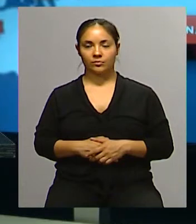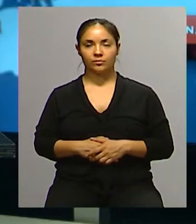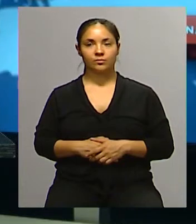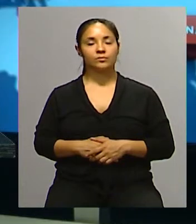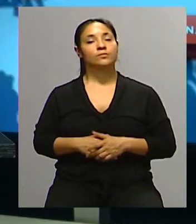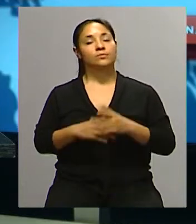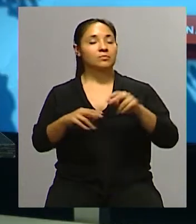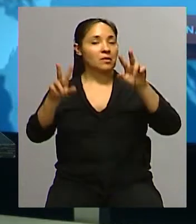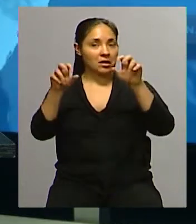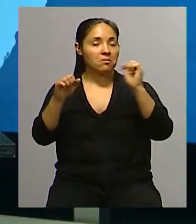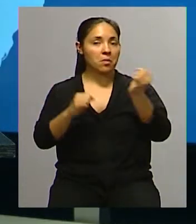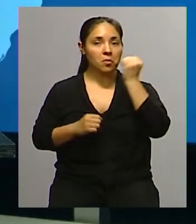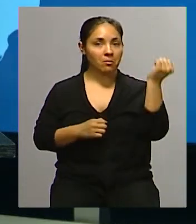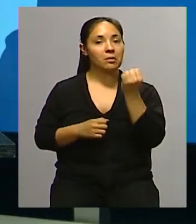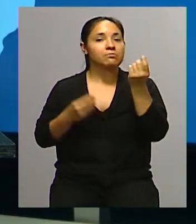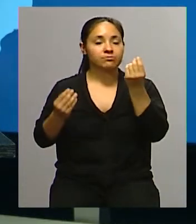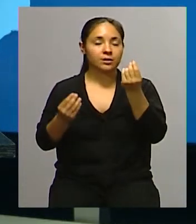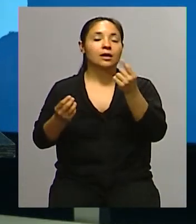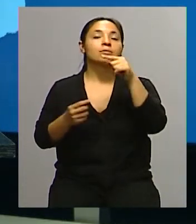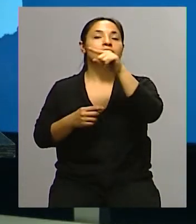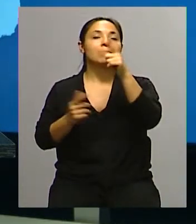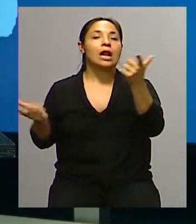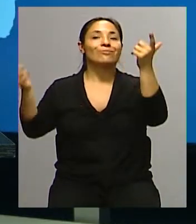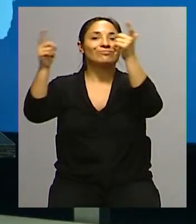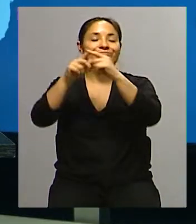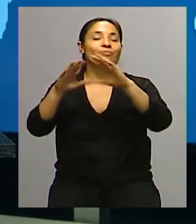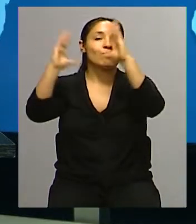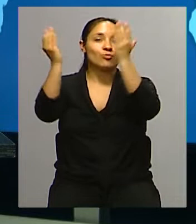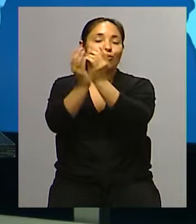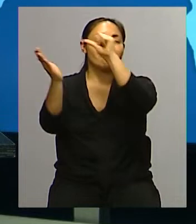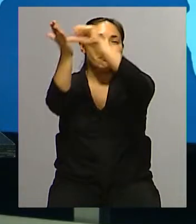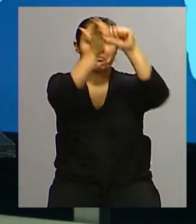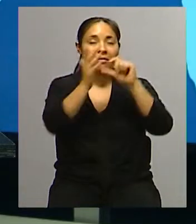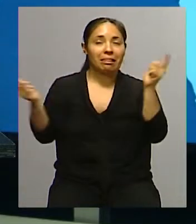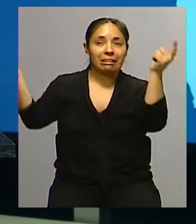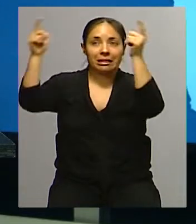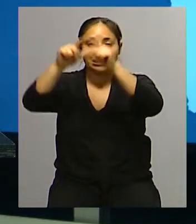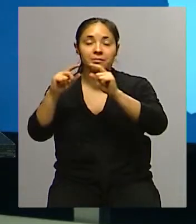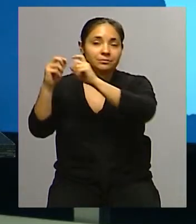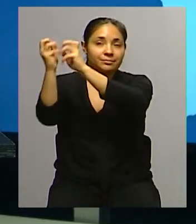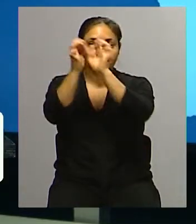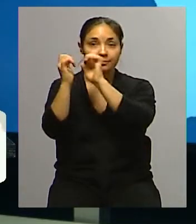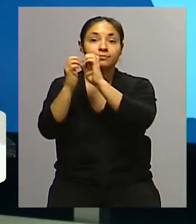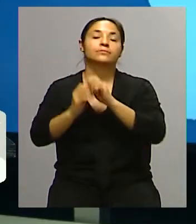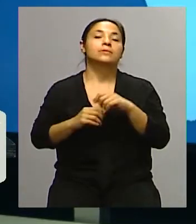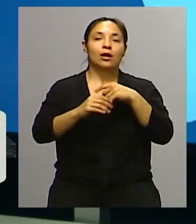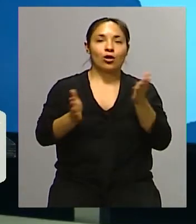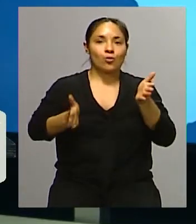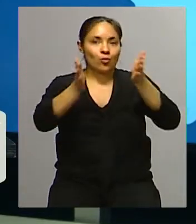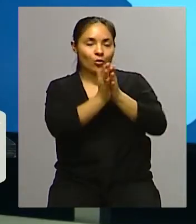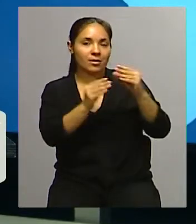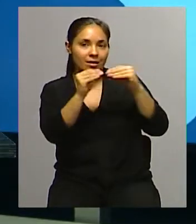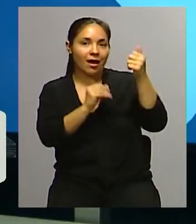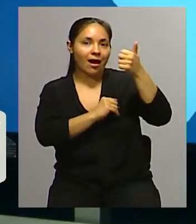Bueno, sin duda es muy importante lo que está sucediendo en la COP27, tema que vamos a estar analizando con nuestra compañera también,